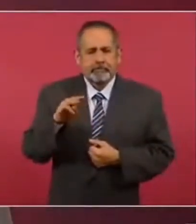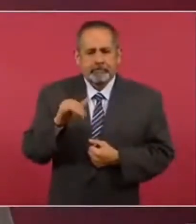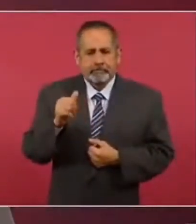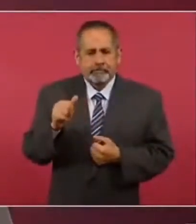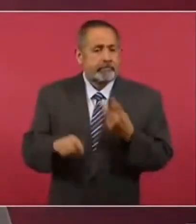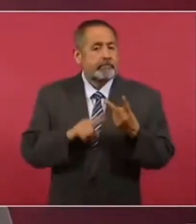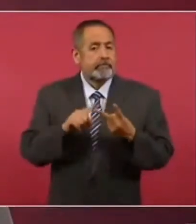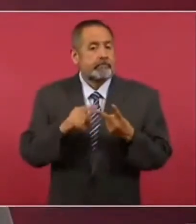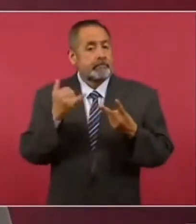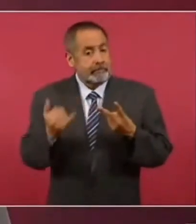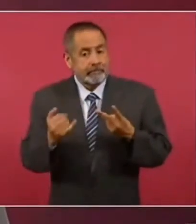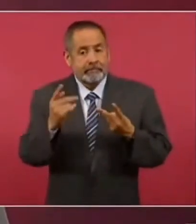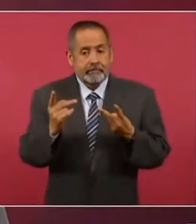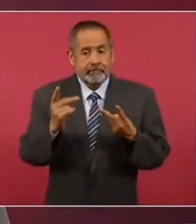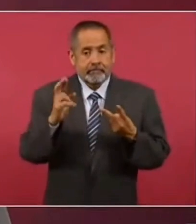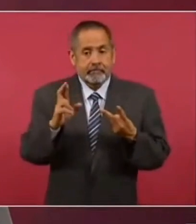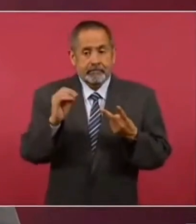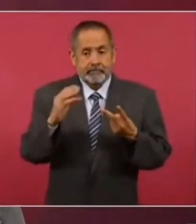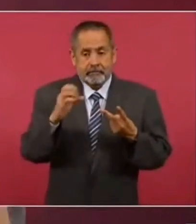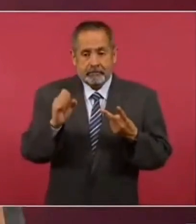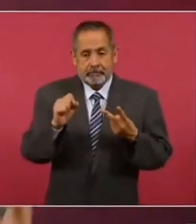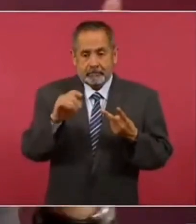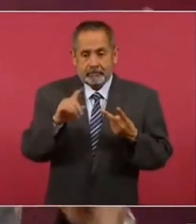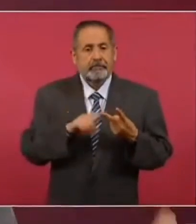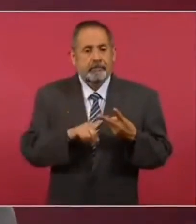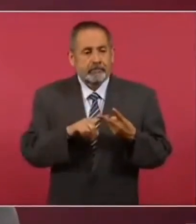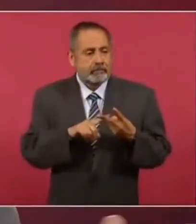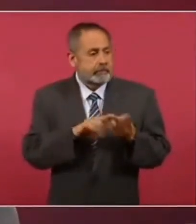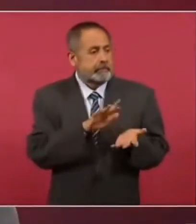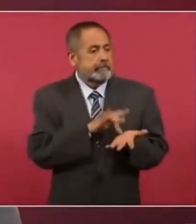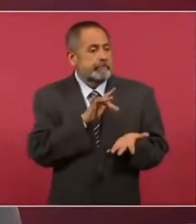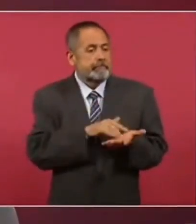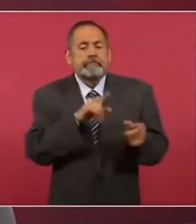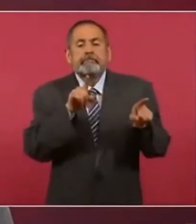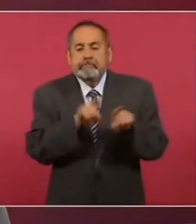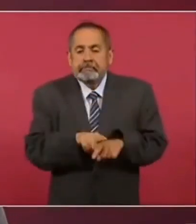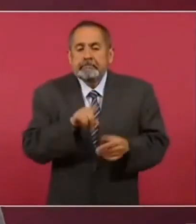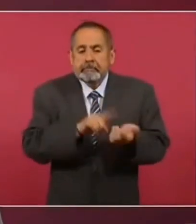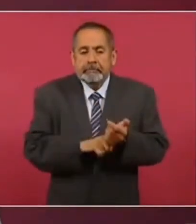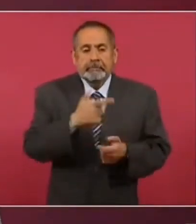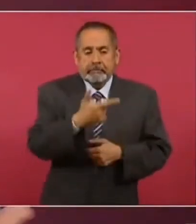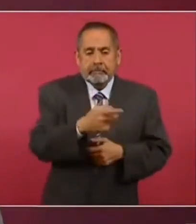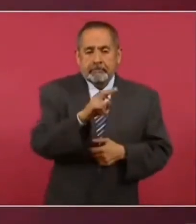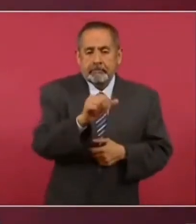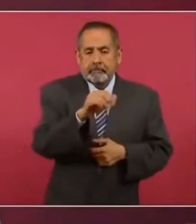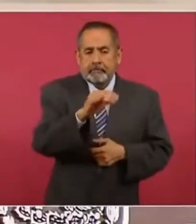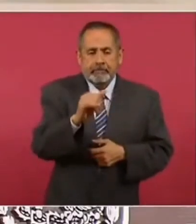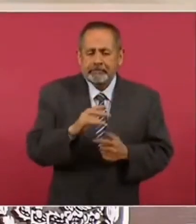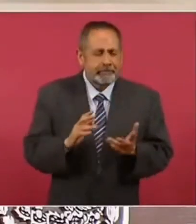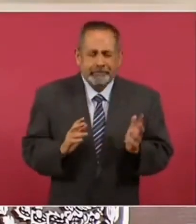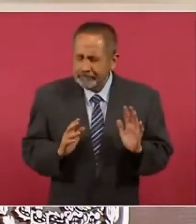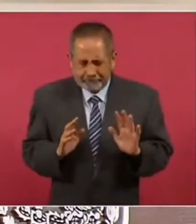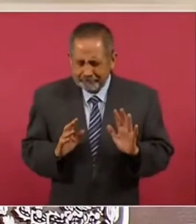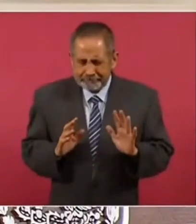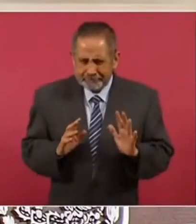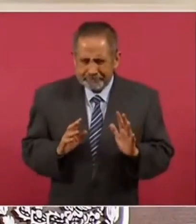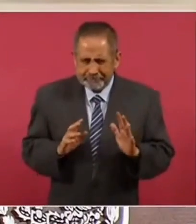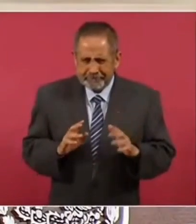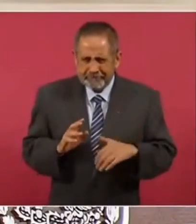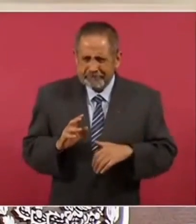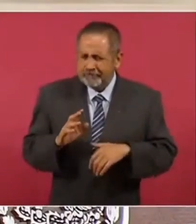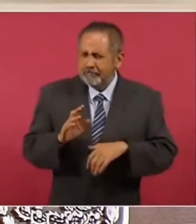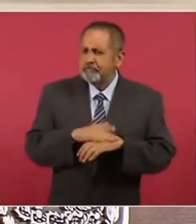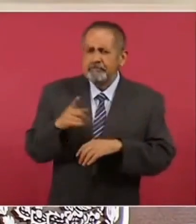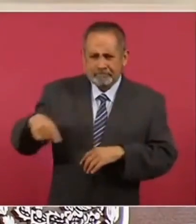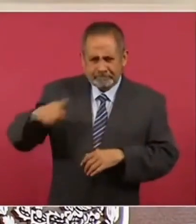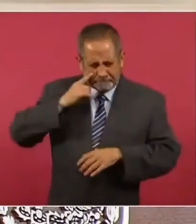proceso tiene como fuente guacamaya entonces Por